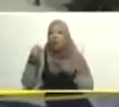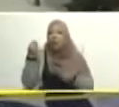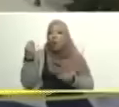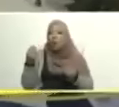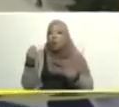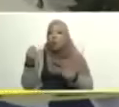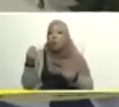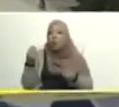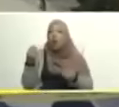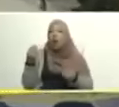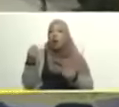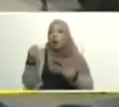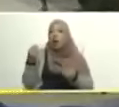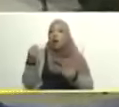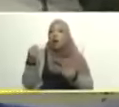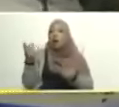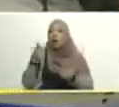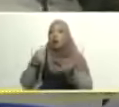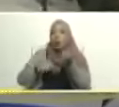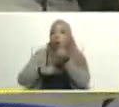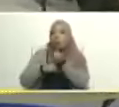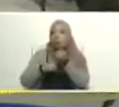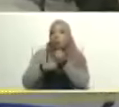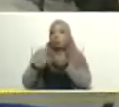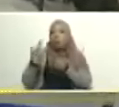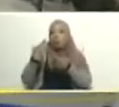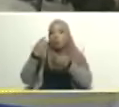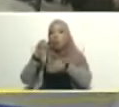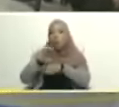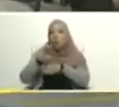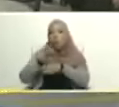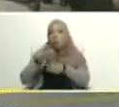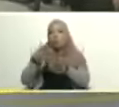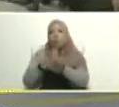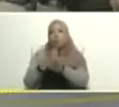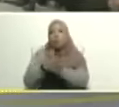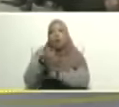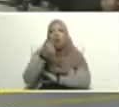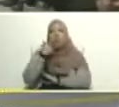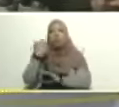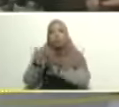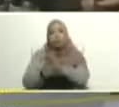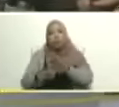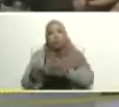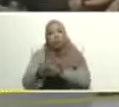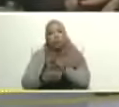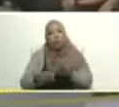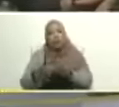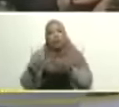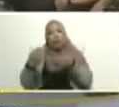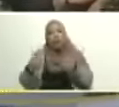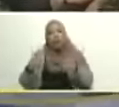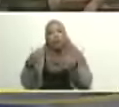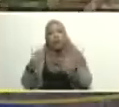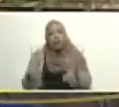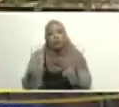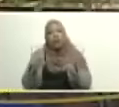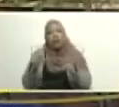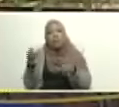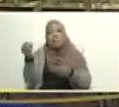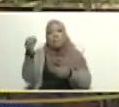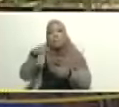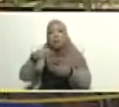dos países, resguardándonos de cualquier tipo de agudización de la crisis climática